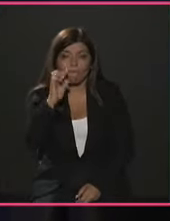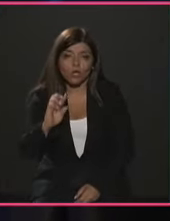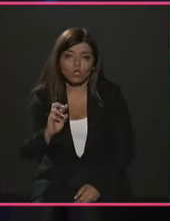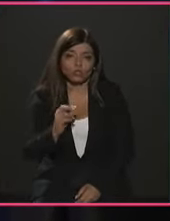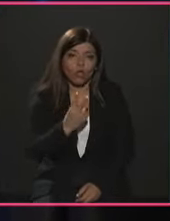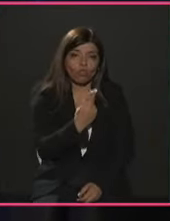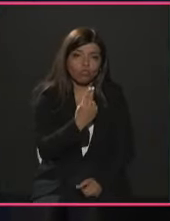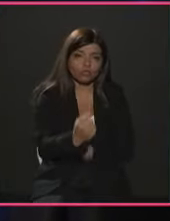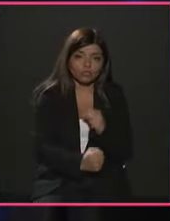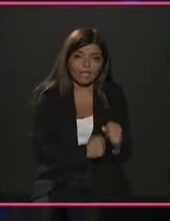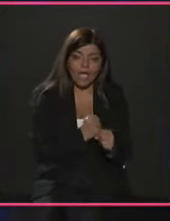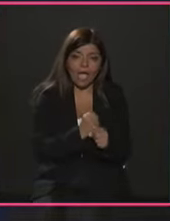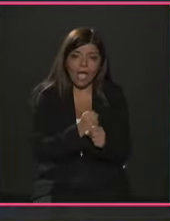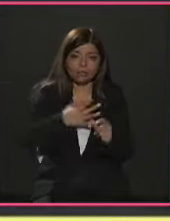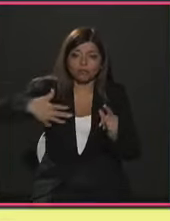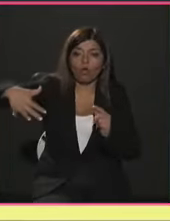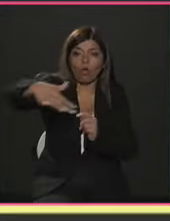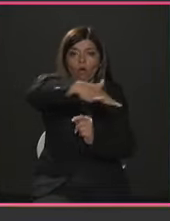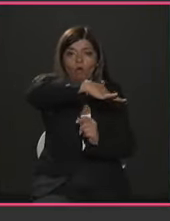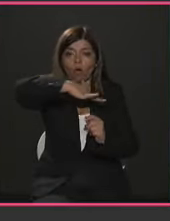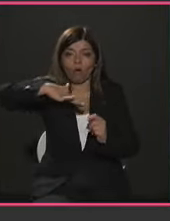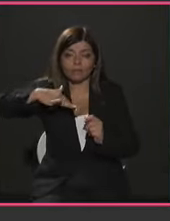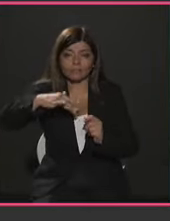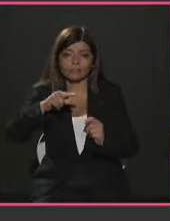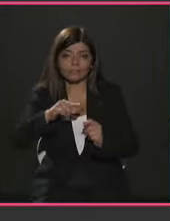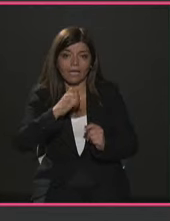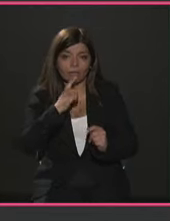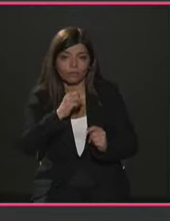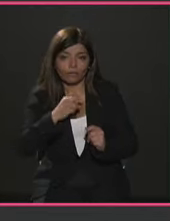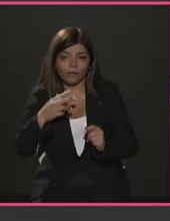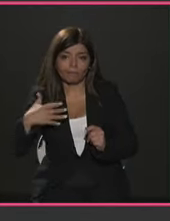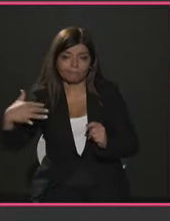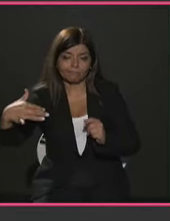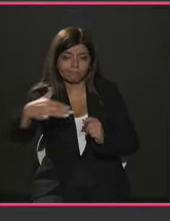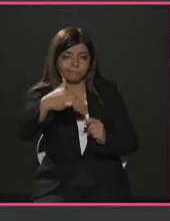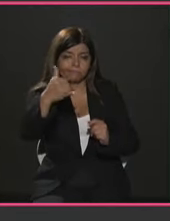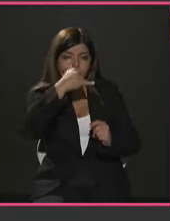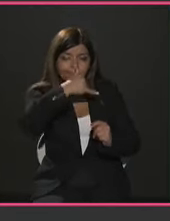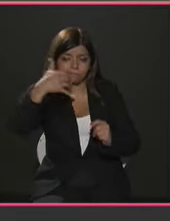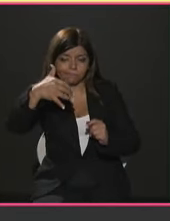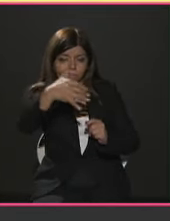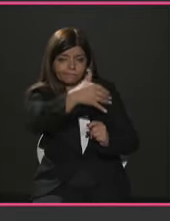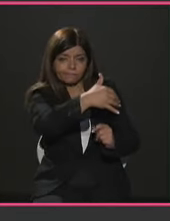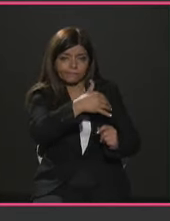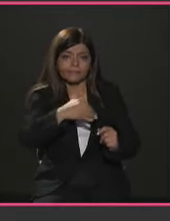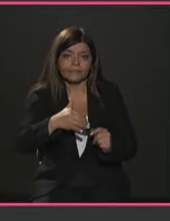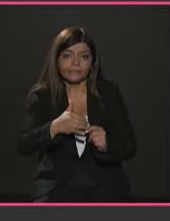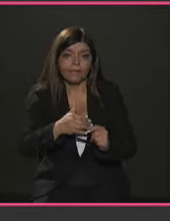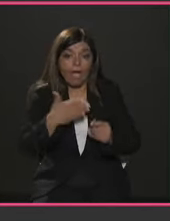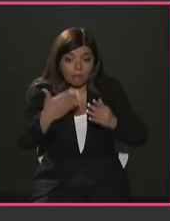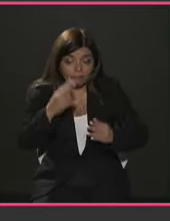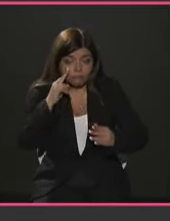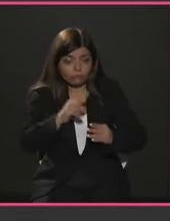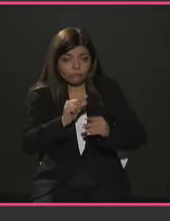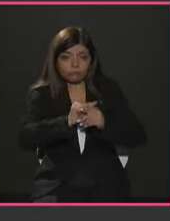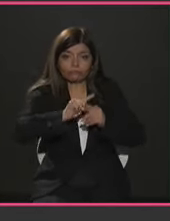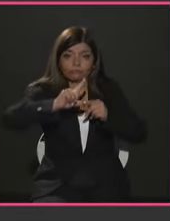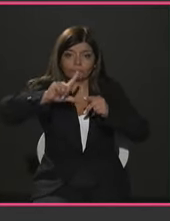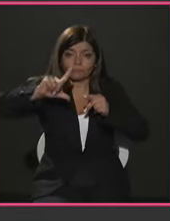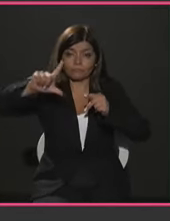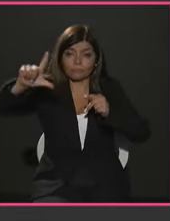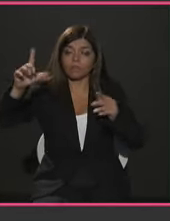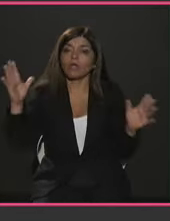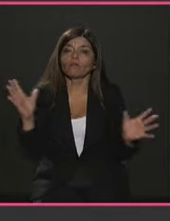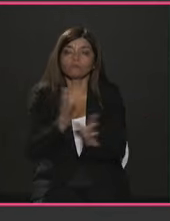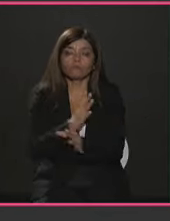12 años en la en la atmósfera esto también ha ha subido dramáticamente